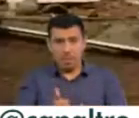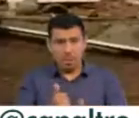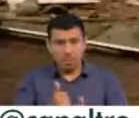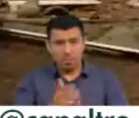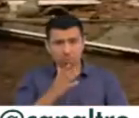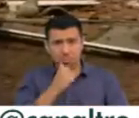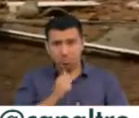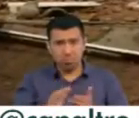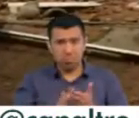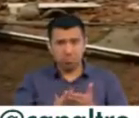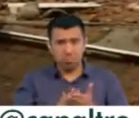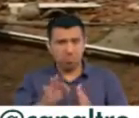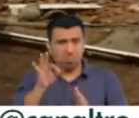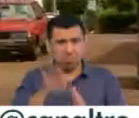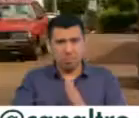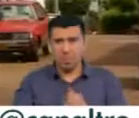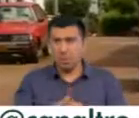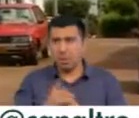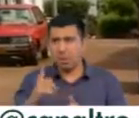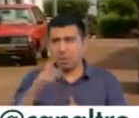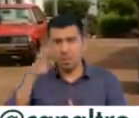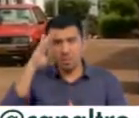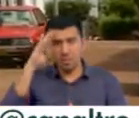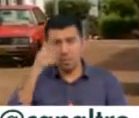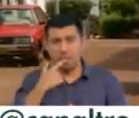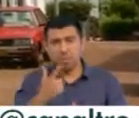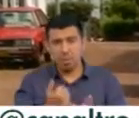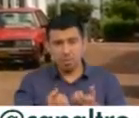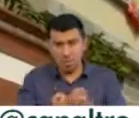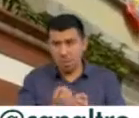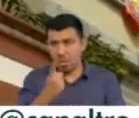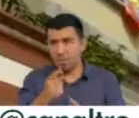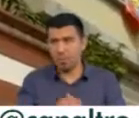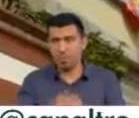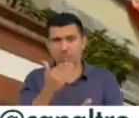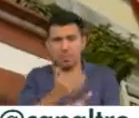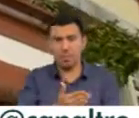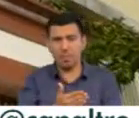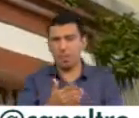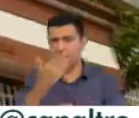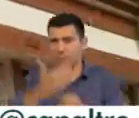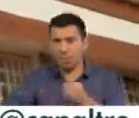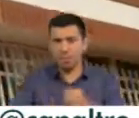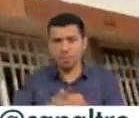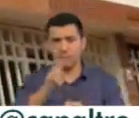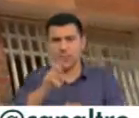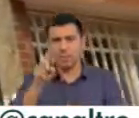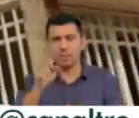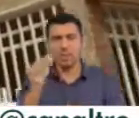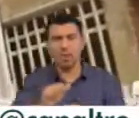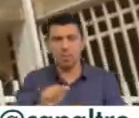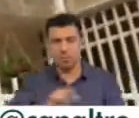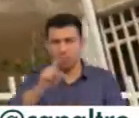o solución por parte de las autoridades cuentan con un plazo hasta el 26 de agosto para cumplir esta